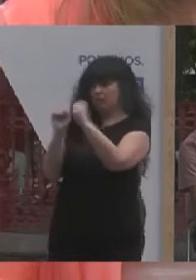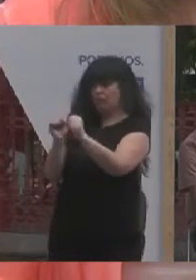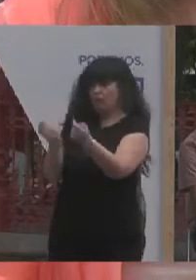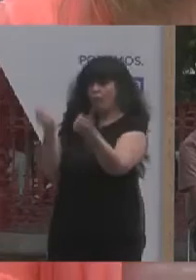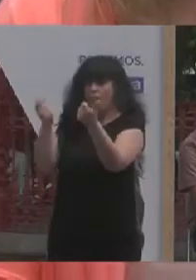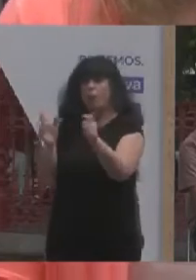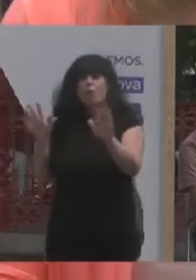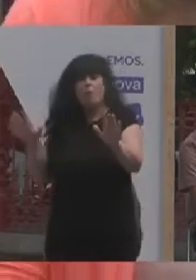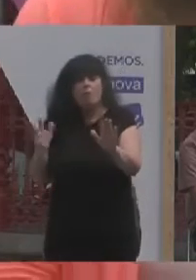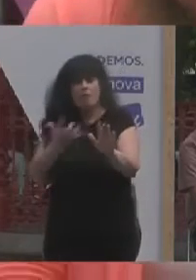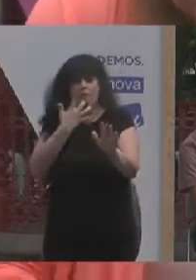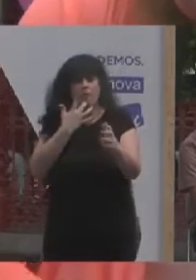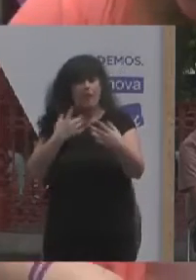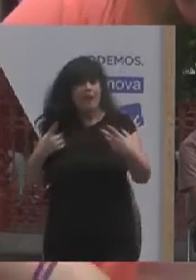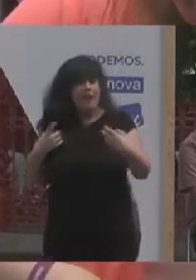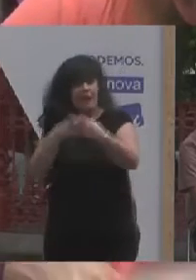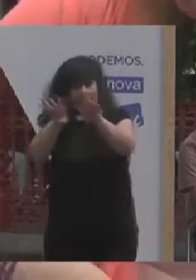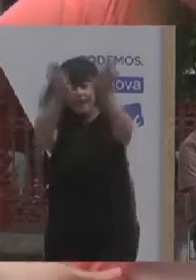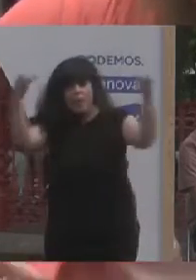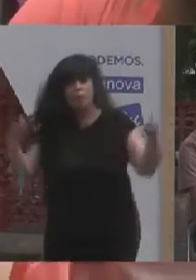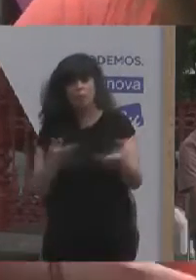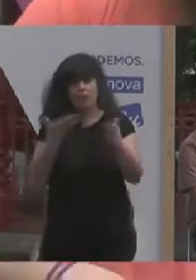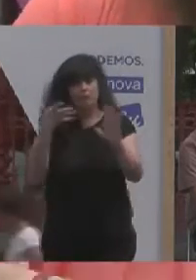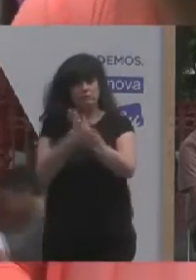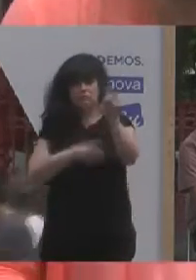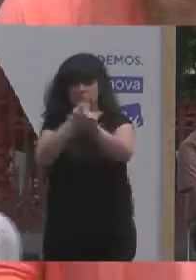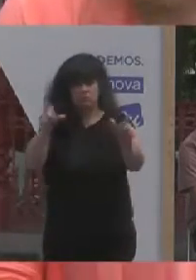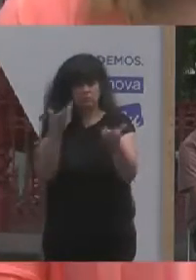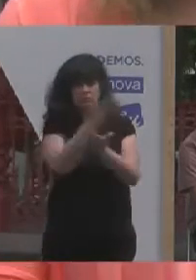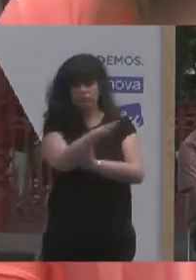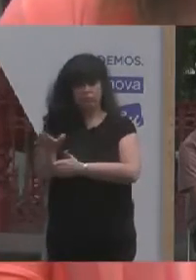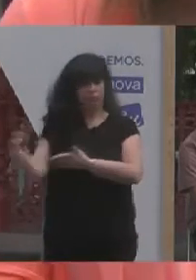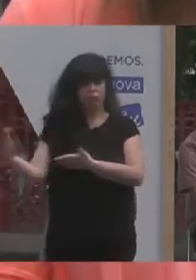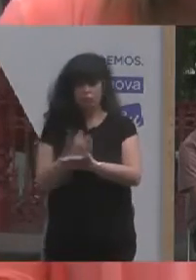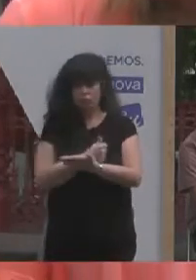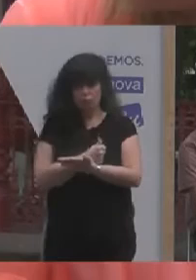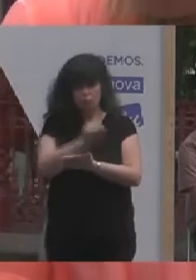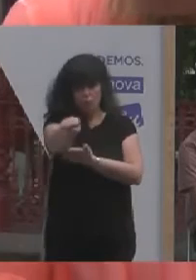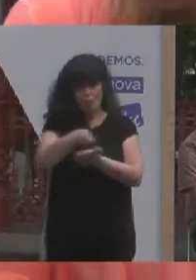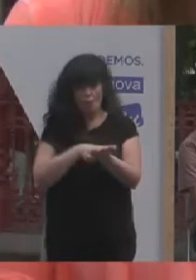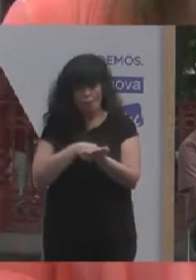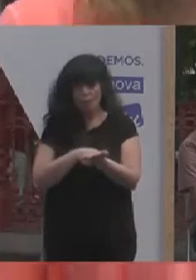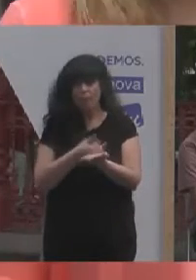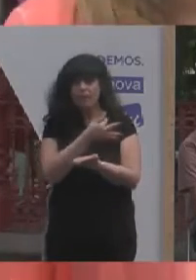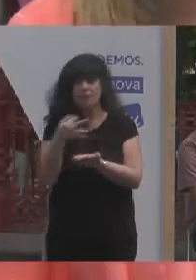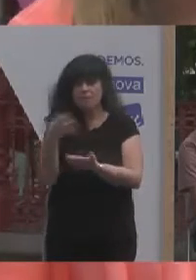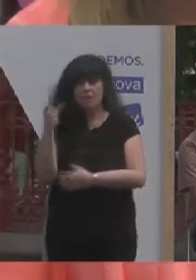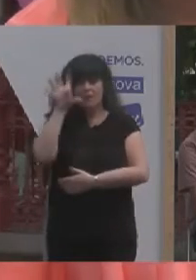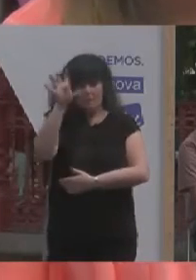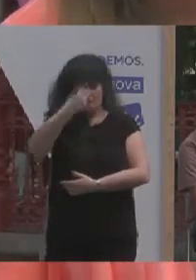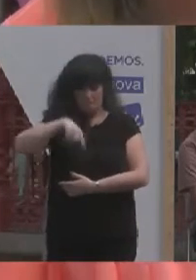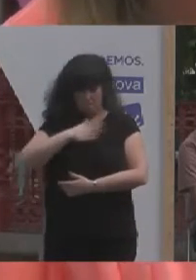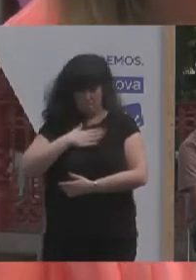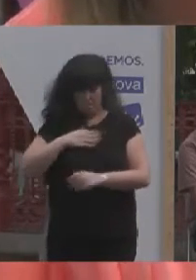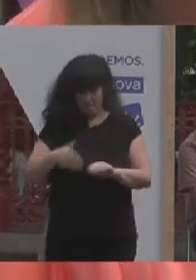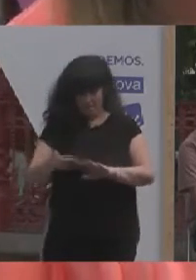unha guerra mundial sería nuclear e sería o fin da humanidade. E o noso país, que foi neutral durante as dúas guerras anteriores,